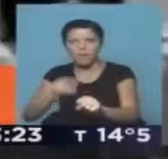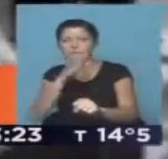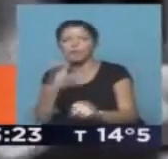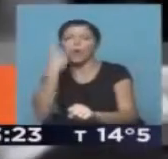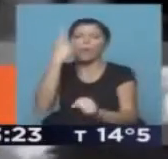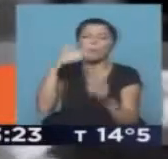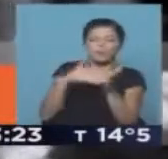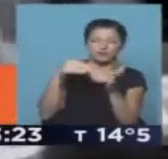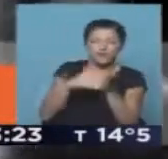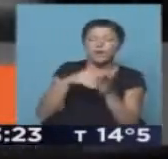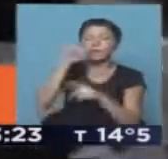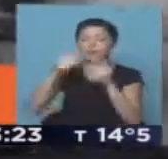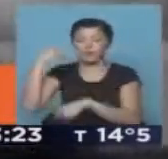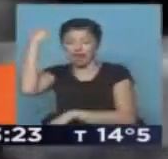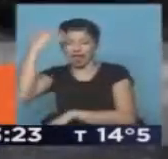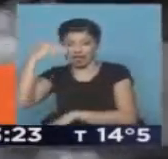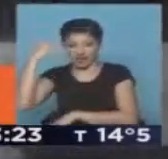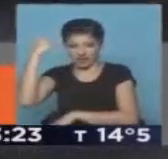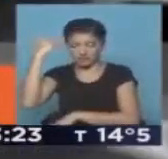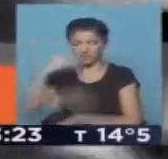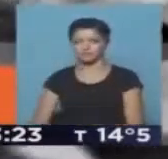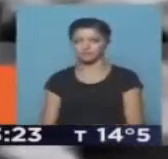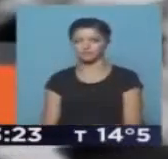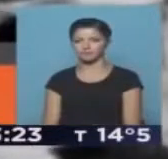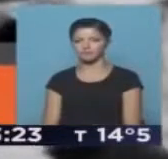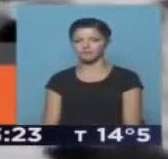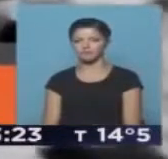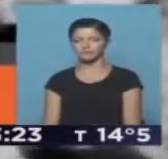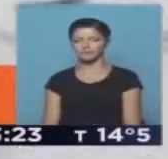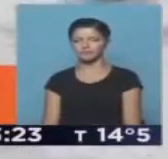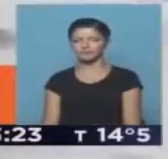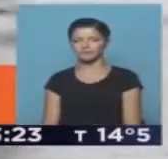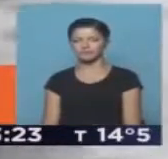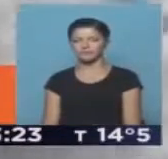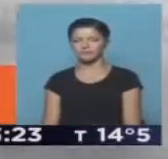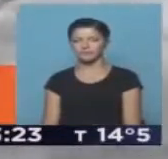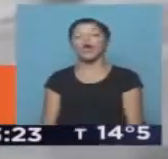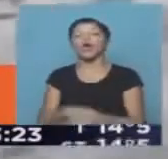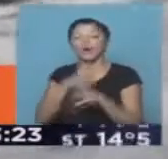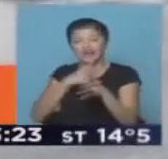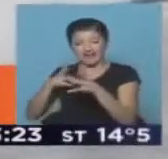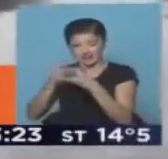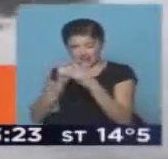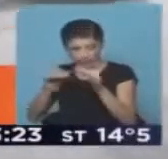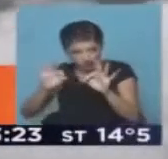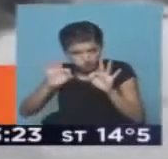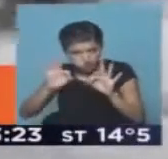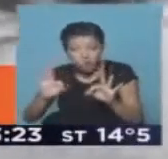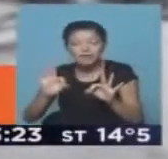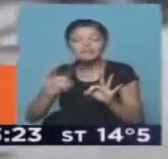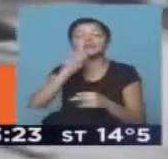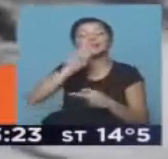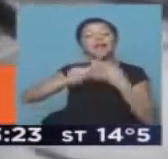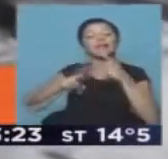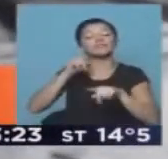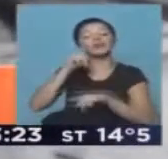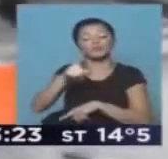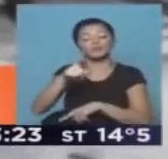un millón de árabes en las áreas anexadas apenas finalizado el conflicto entonces canciller israelí